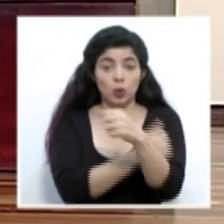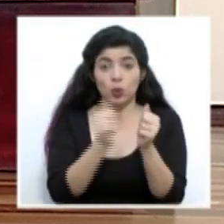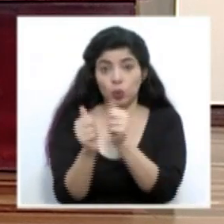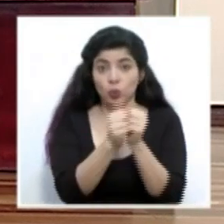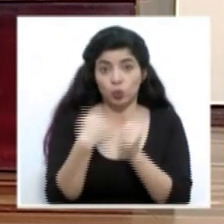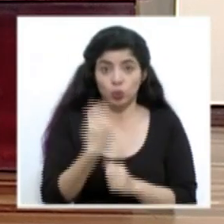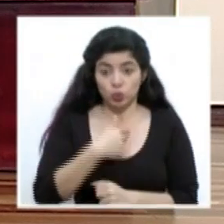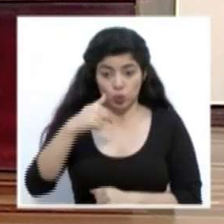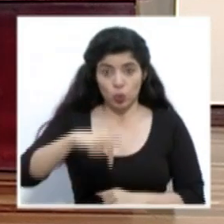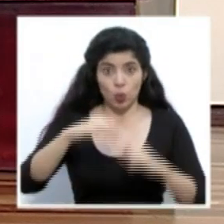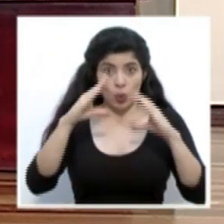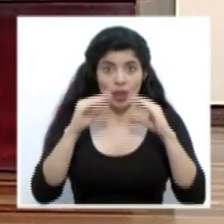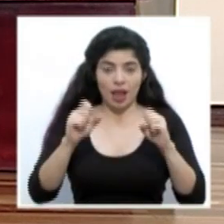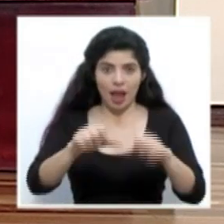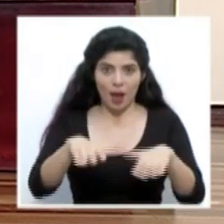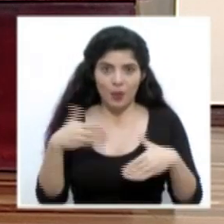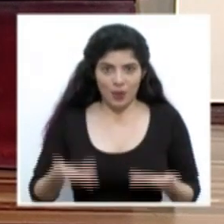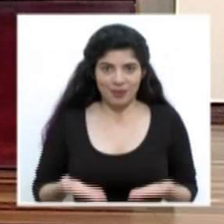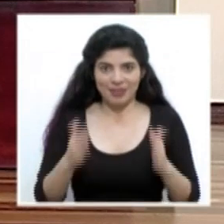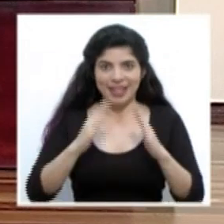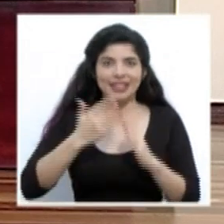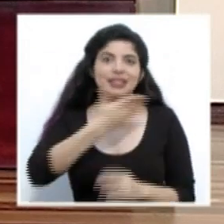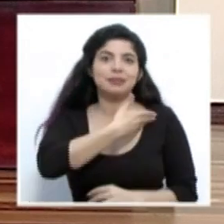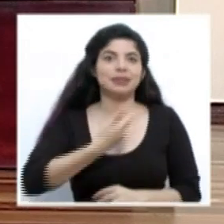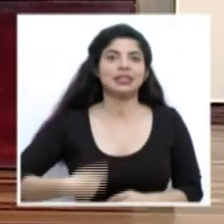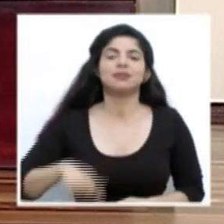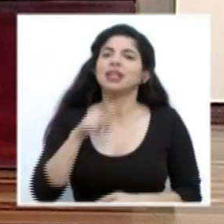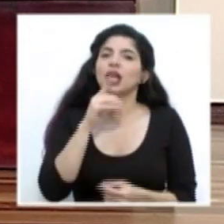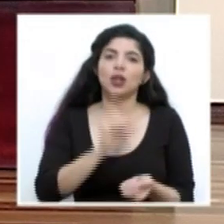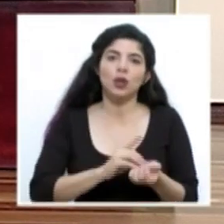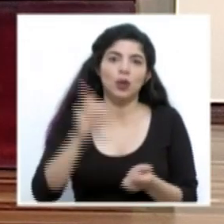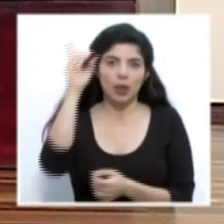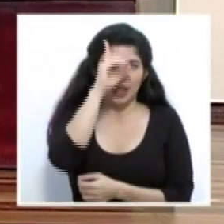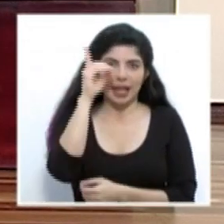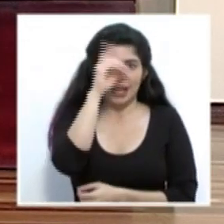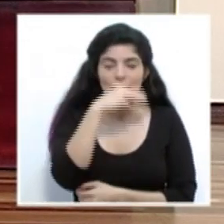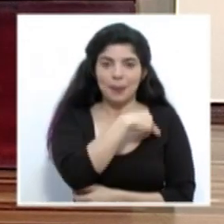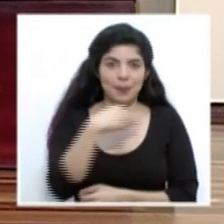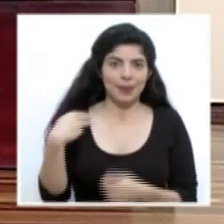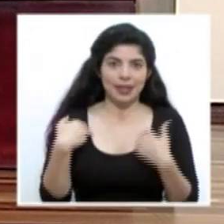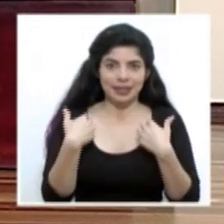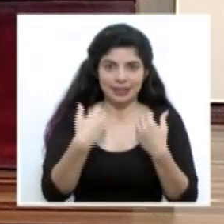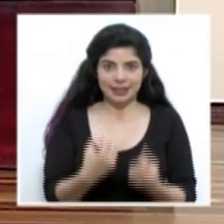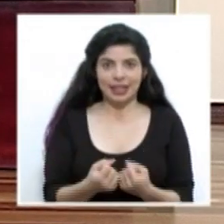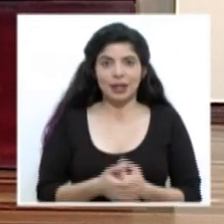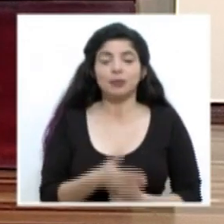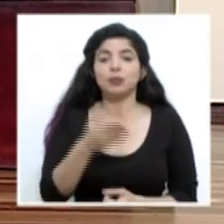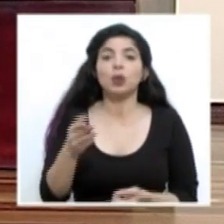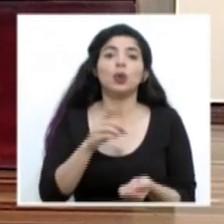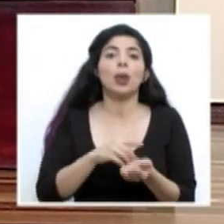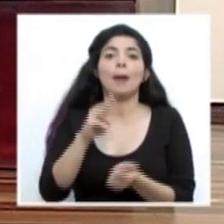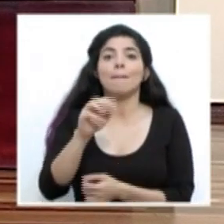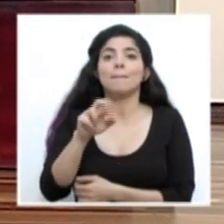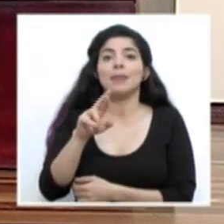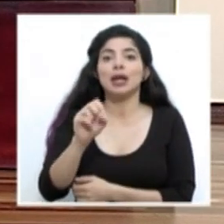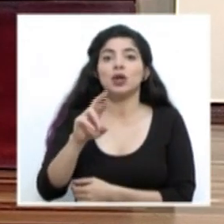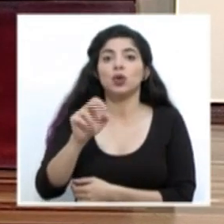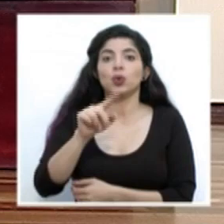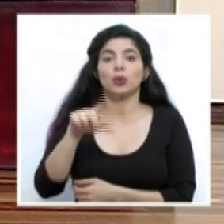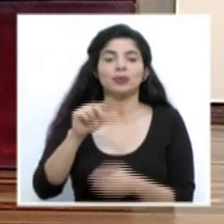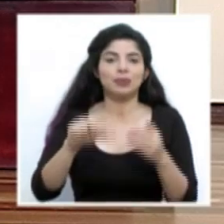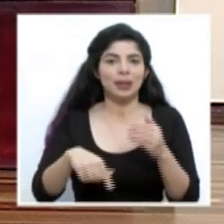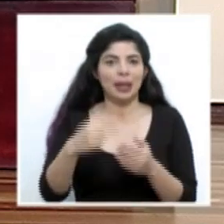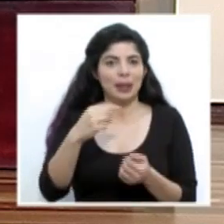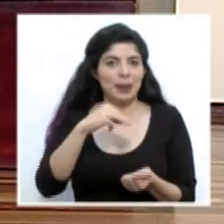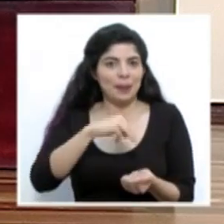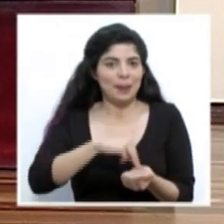nos acompañan esta tarde en el auditorio de Casa Presidencial, doctor Daniel Salas, ministro de Salud, doctor Mario Ruiz, gerente médico de la